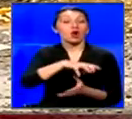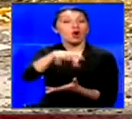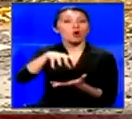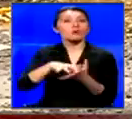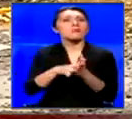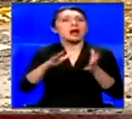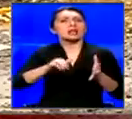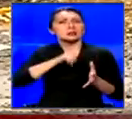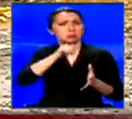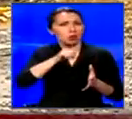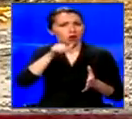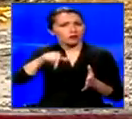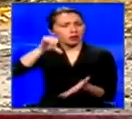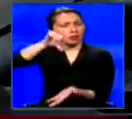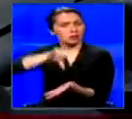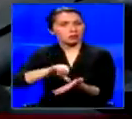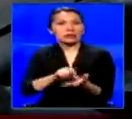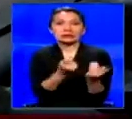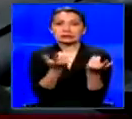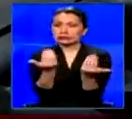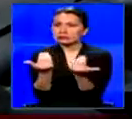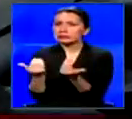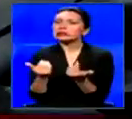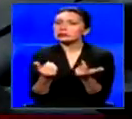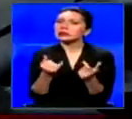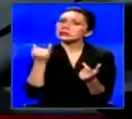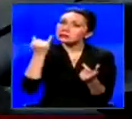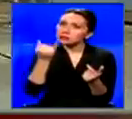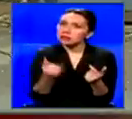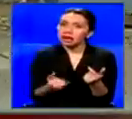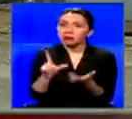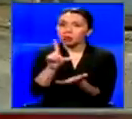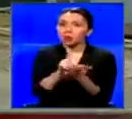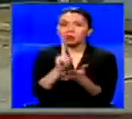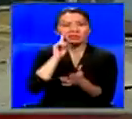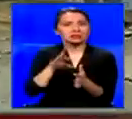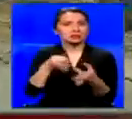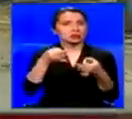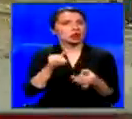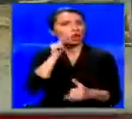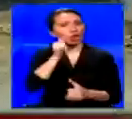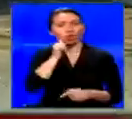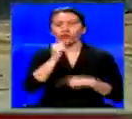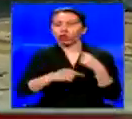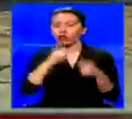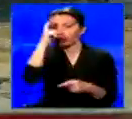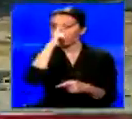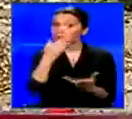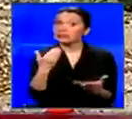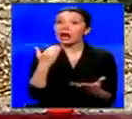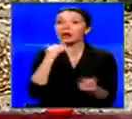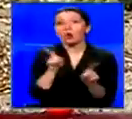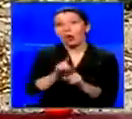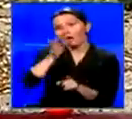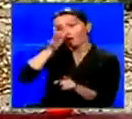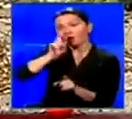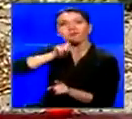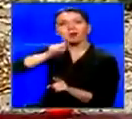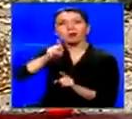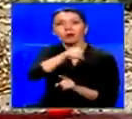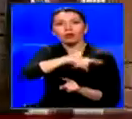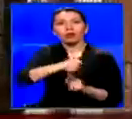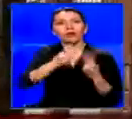más pobres del país, donde las necesidades son una constante y la inseguridad, un conflicto diario, suena casi como una burla que estos